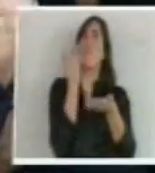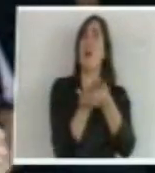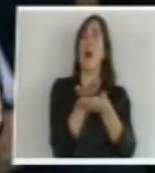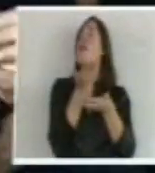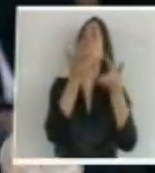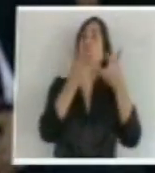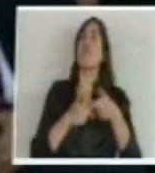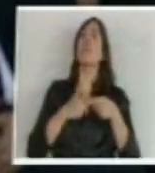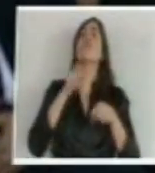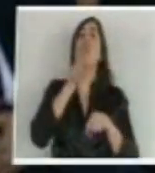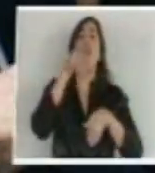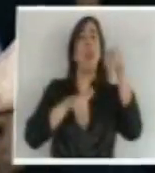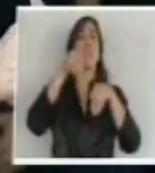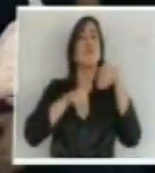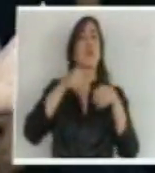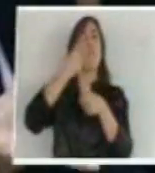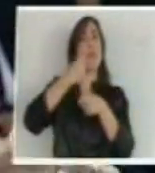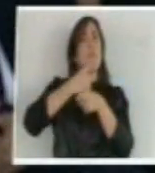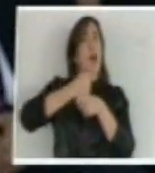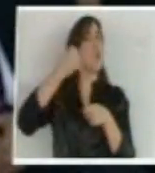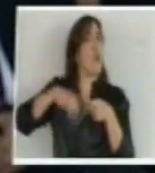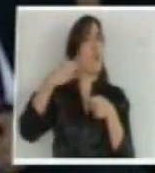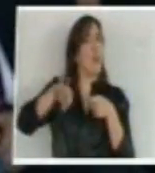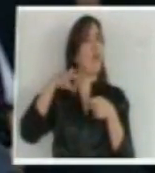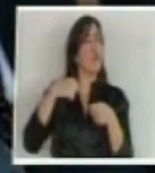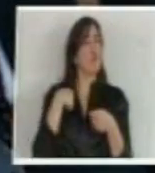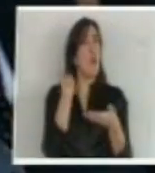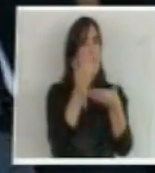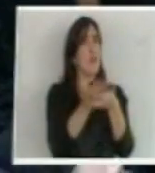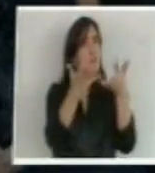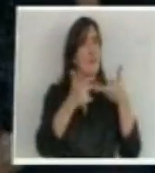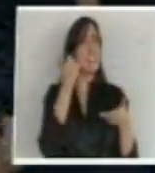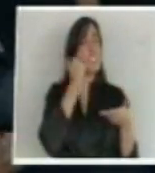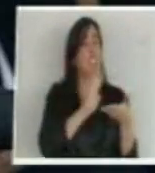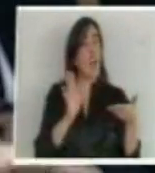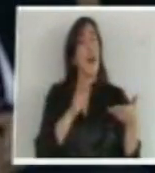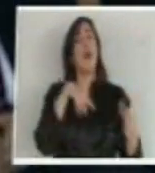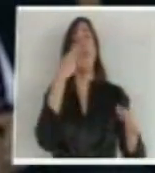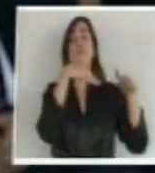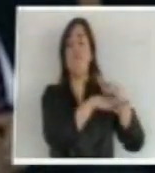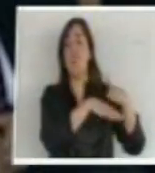elecciones primarias obligatorias, no tuve las manos, pero pudimos hacerlo más tarde. Y